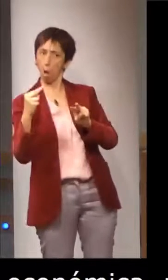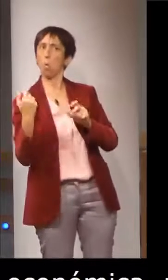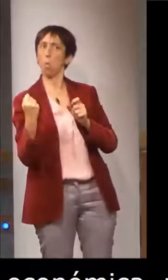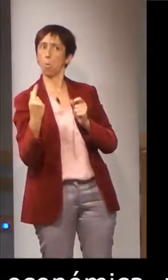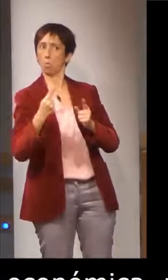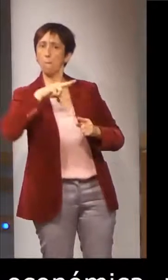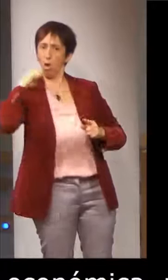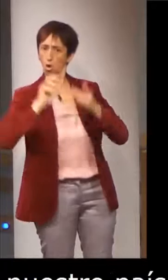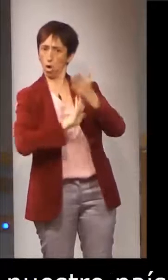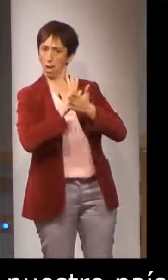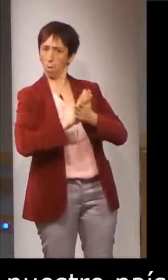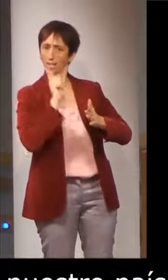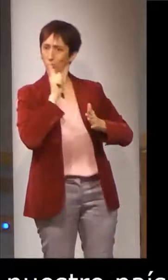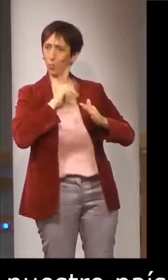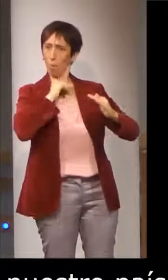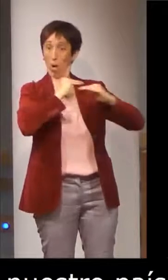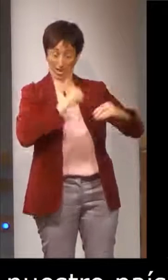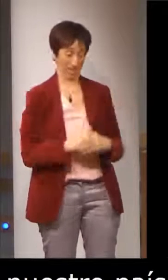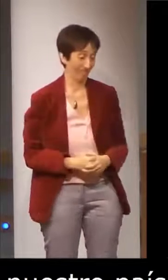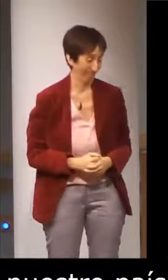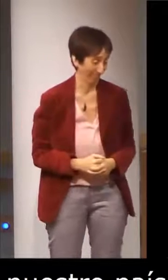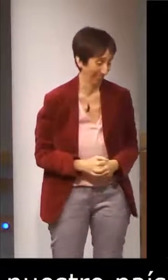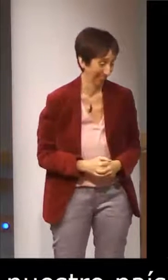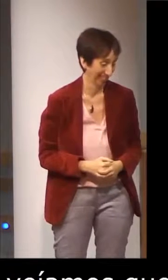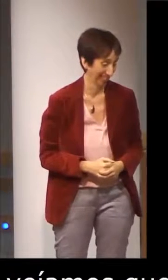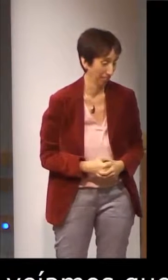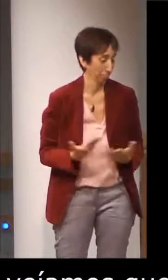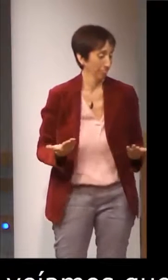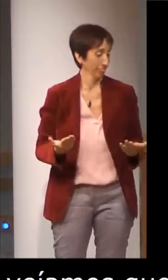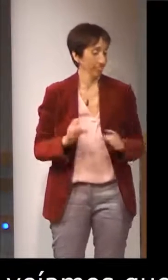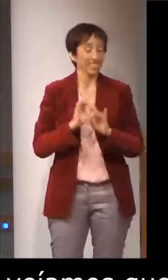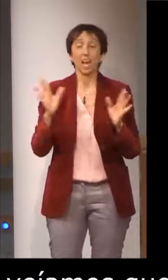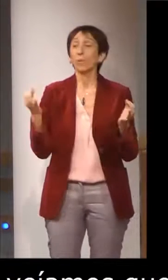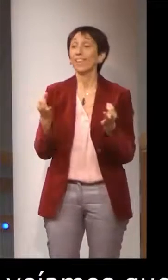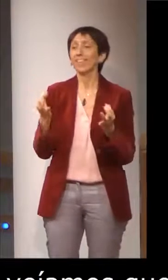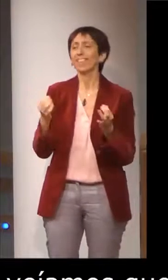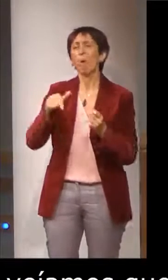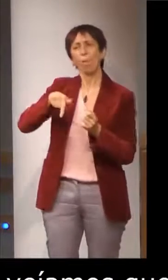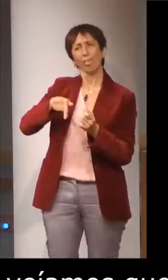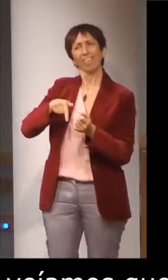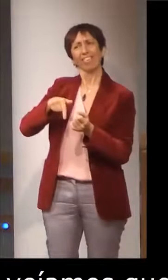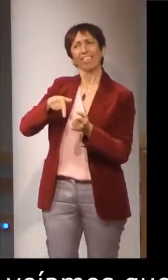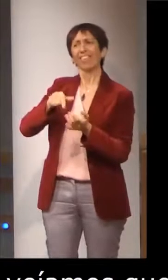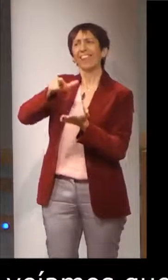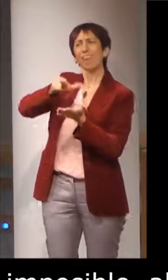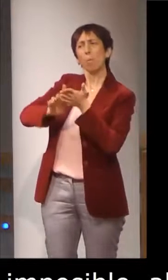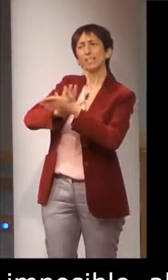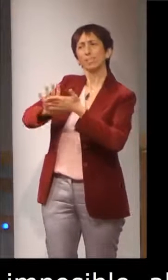nuestra visibilización era imposible, ahora sí que entendemos que se le da el mismo valor a la lengua de signos.